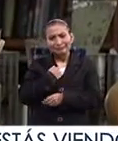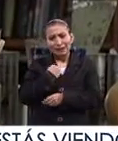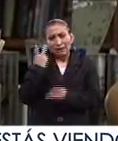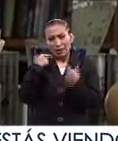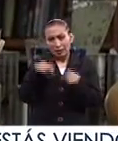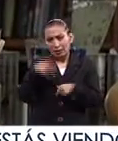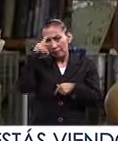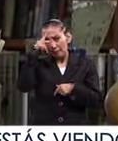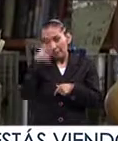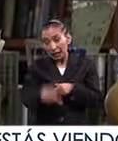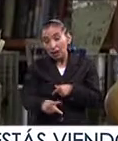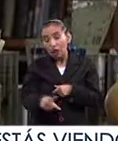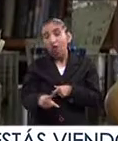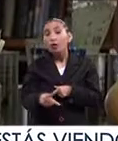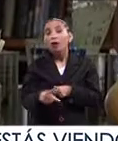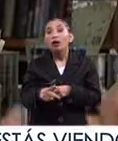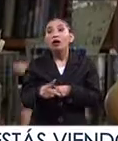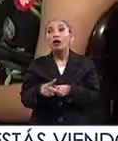Vine a México y